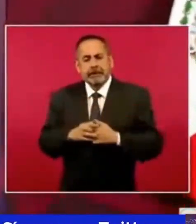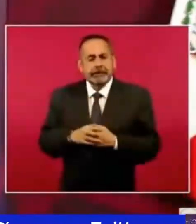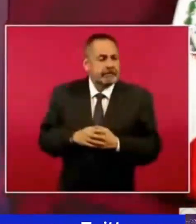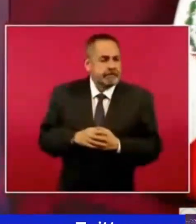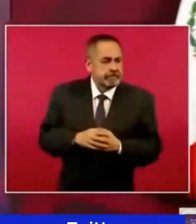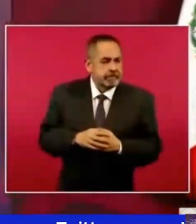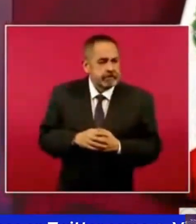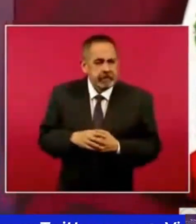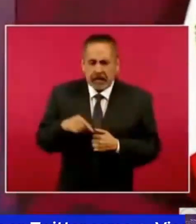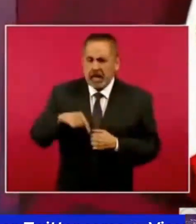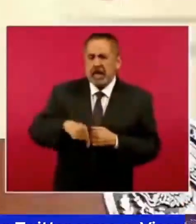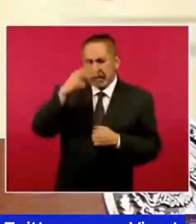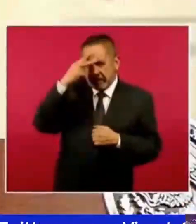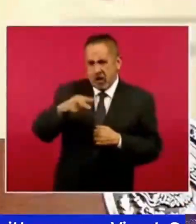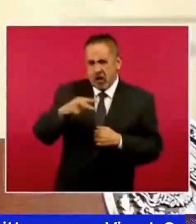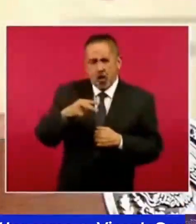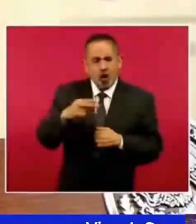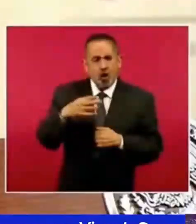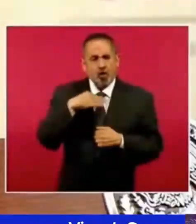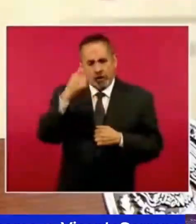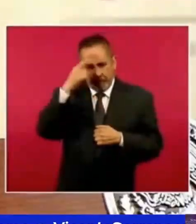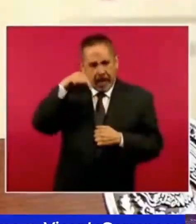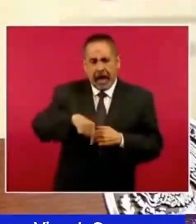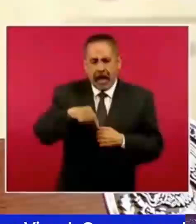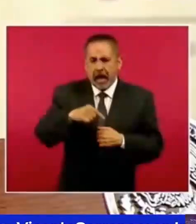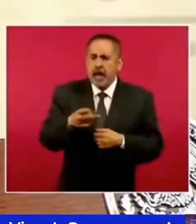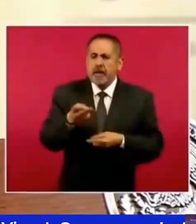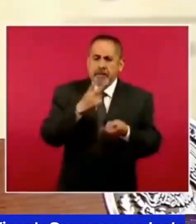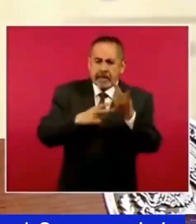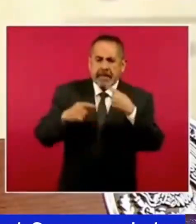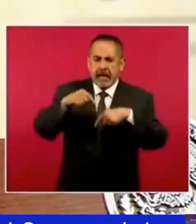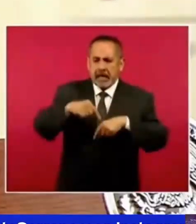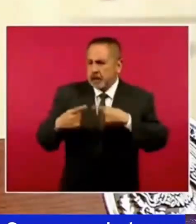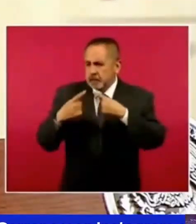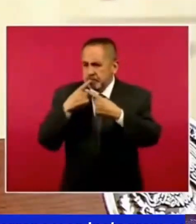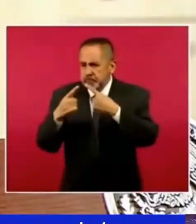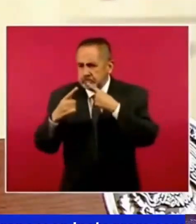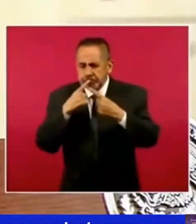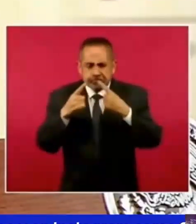México para venir a dialogar.